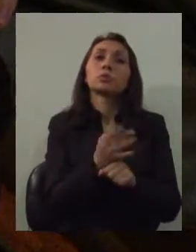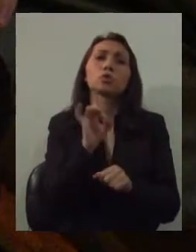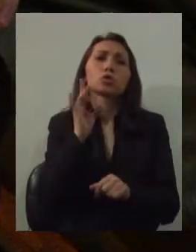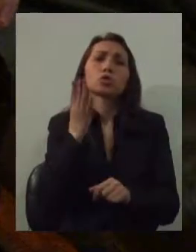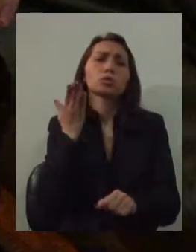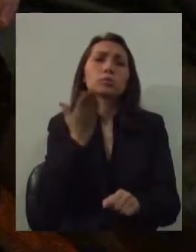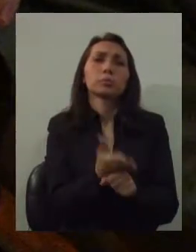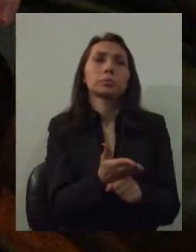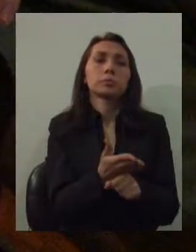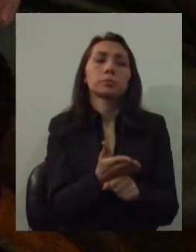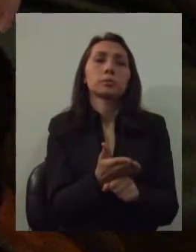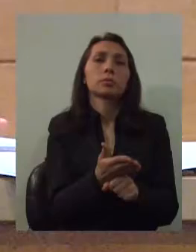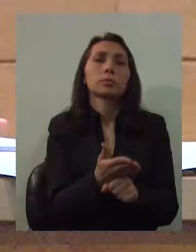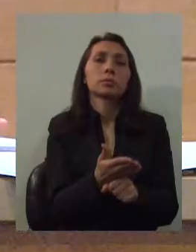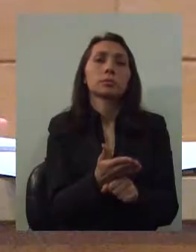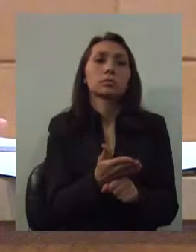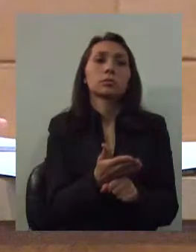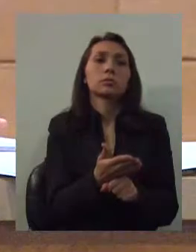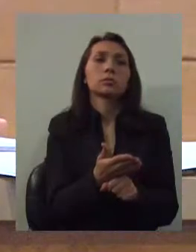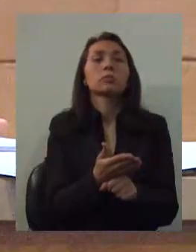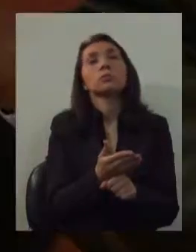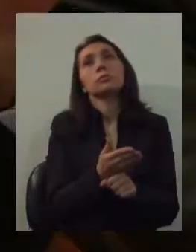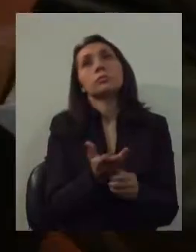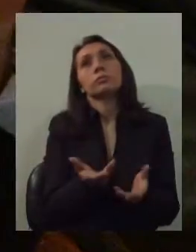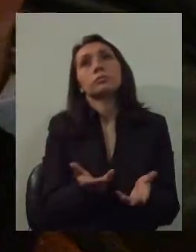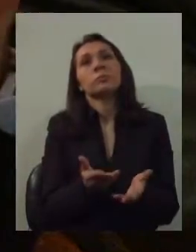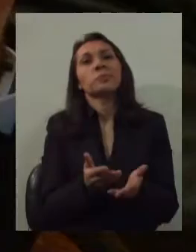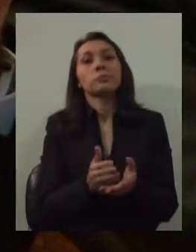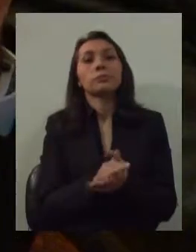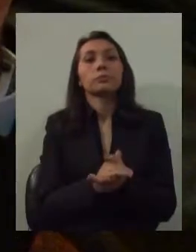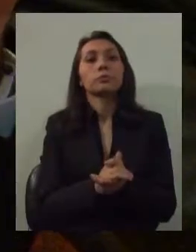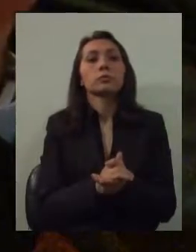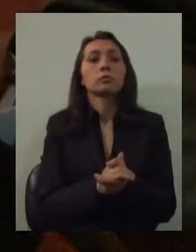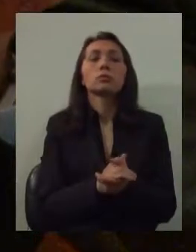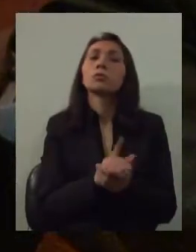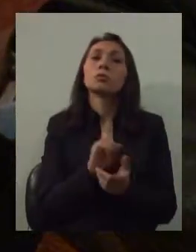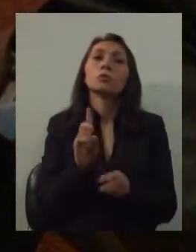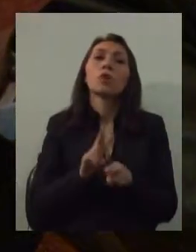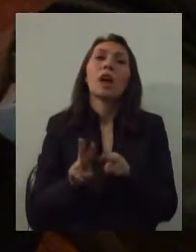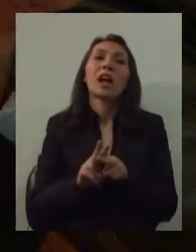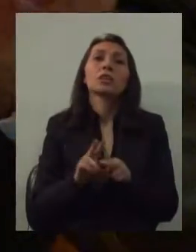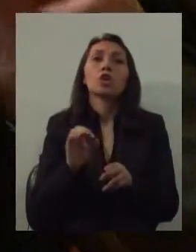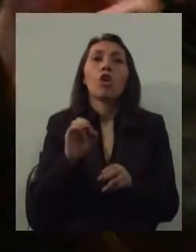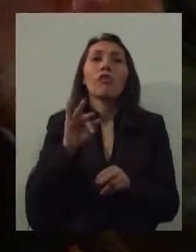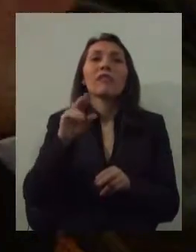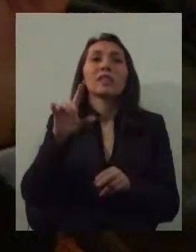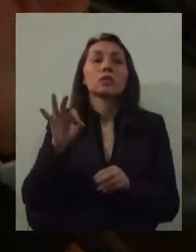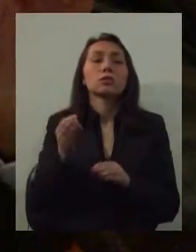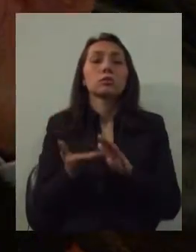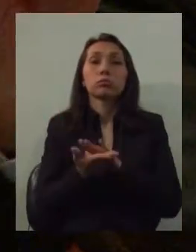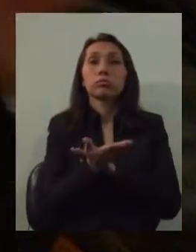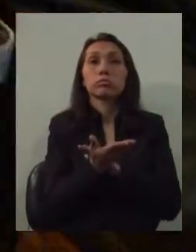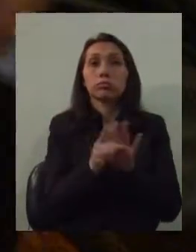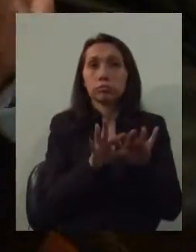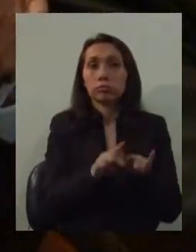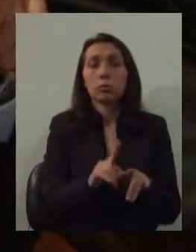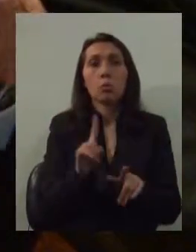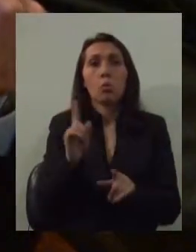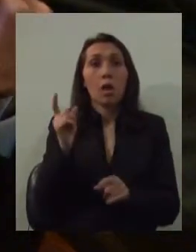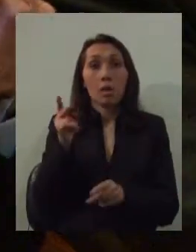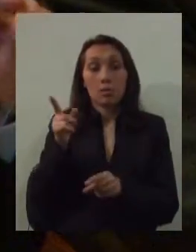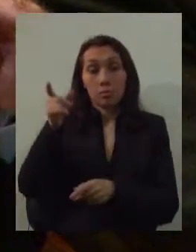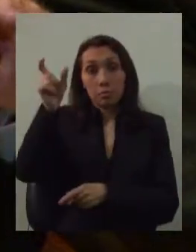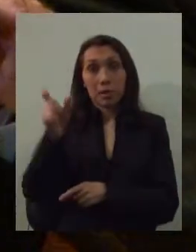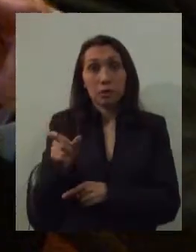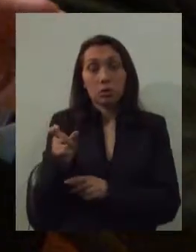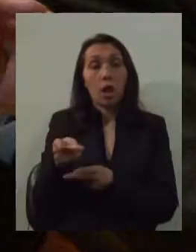expresamente? ¿Solicitado? ¿Cómo? Claro, o sea, no lo hacen de oficio, sino que a solicitud de la persona autorizada